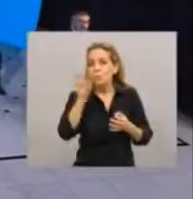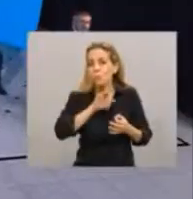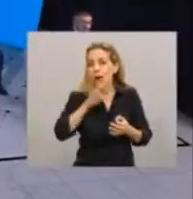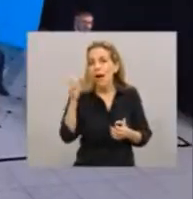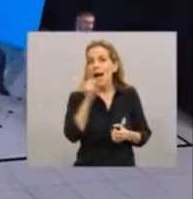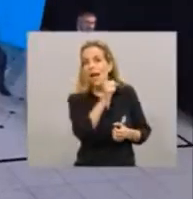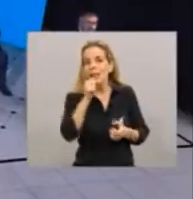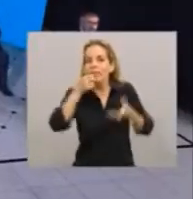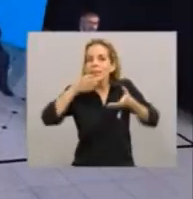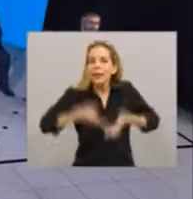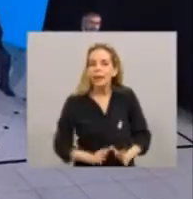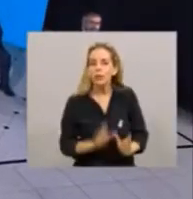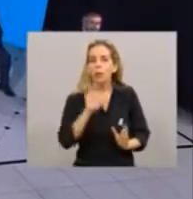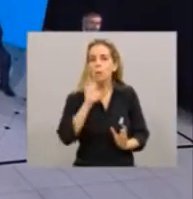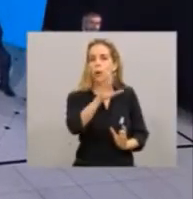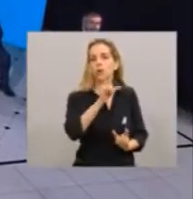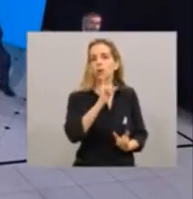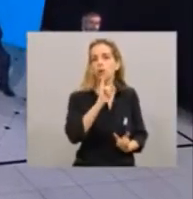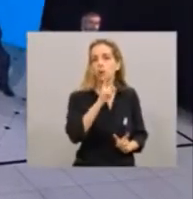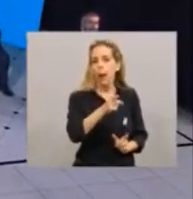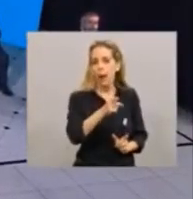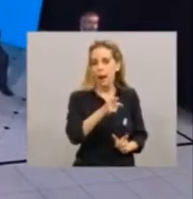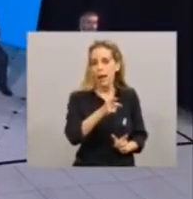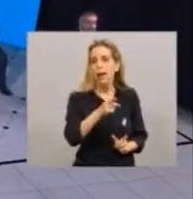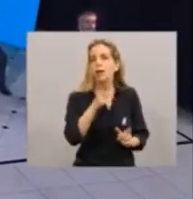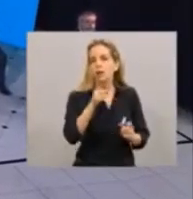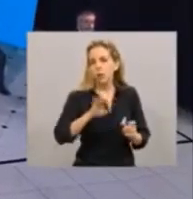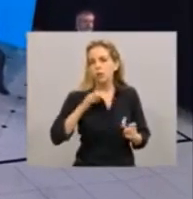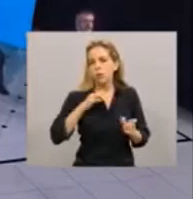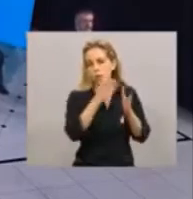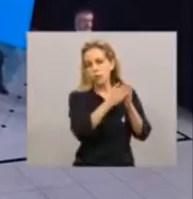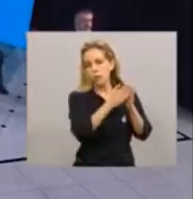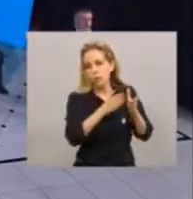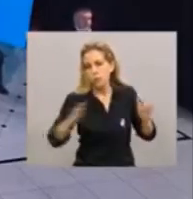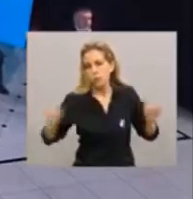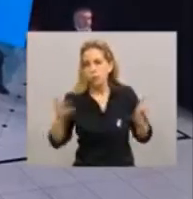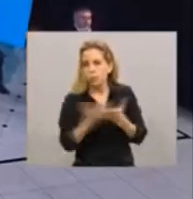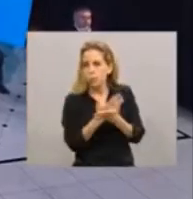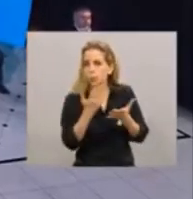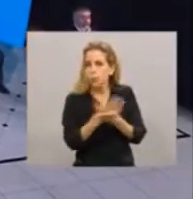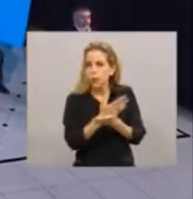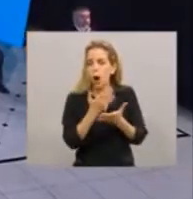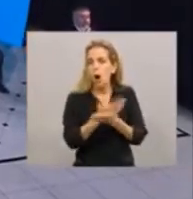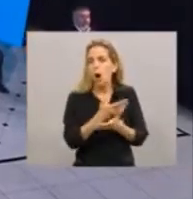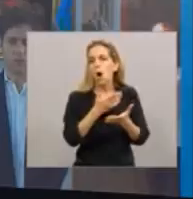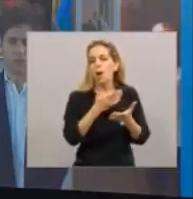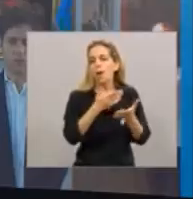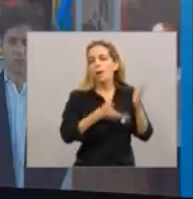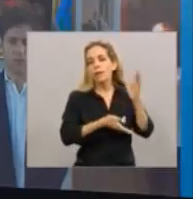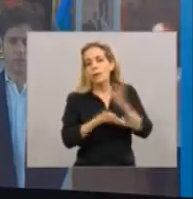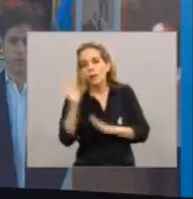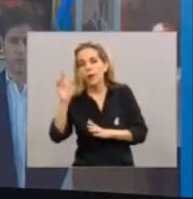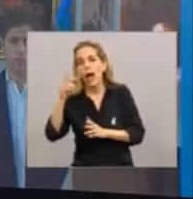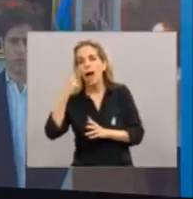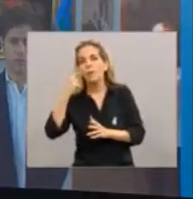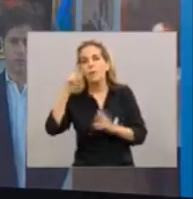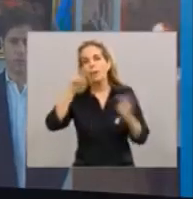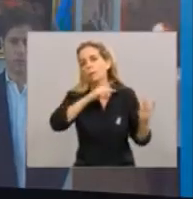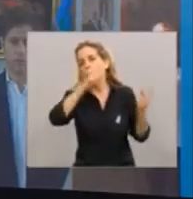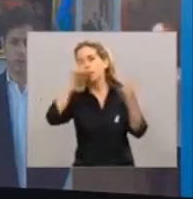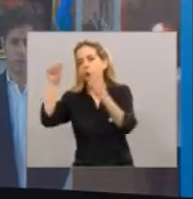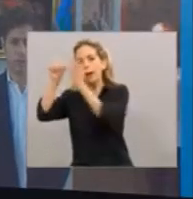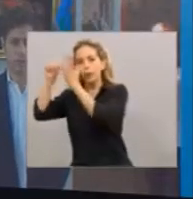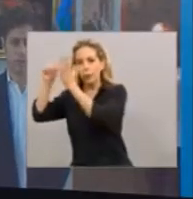las desventuras de la argentina sufrió el exilio volvió siempre tuvo esa voz inmaculada